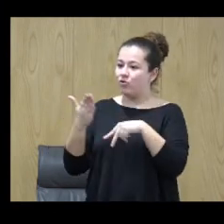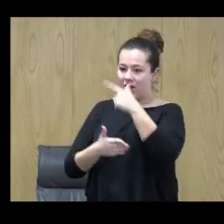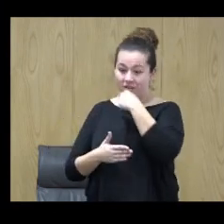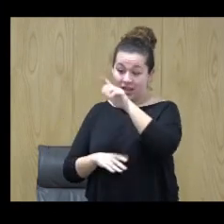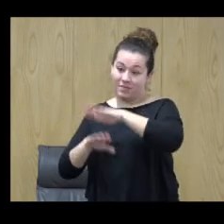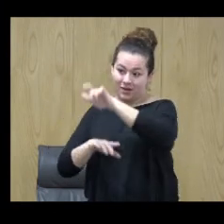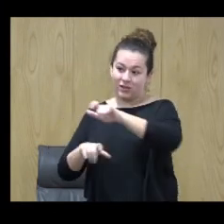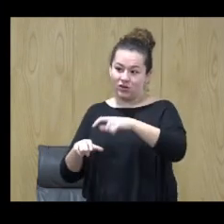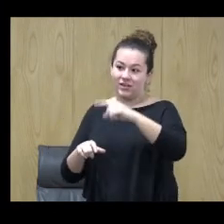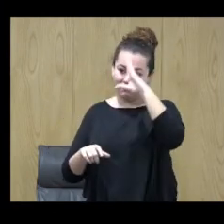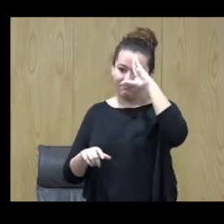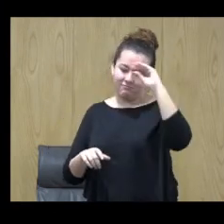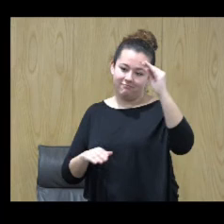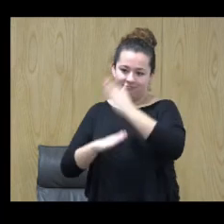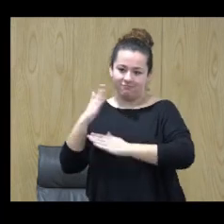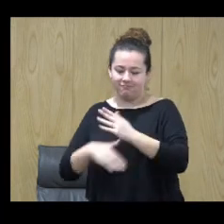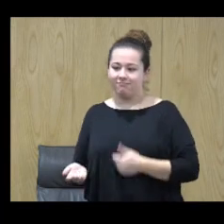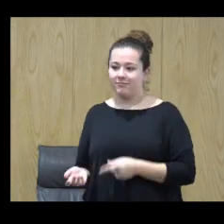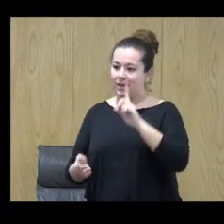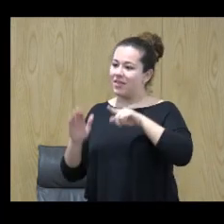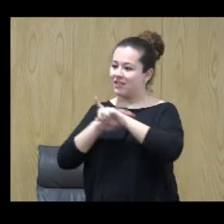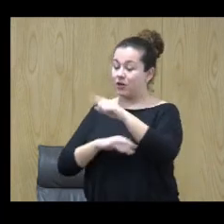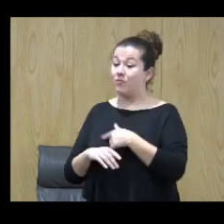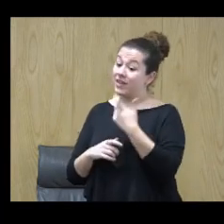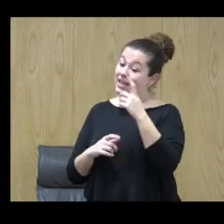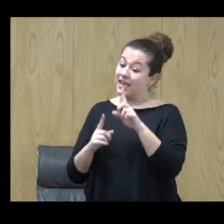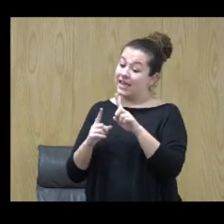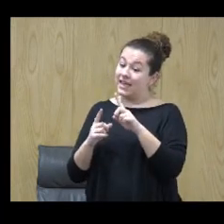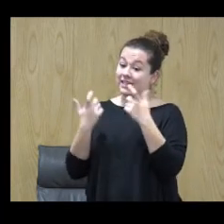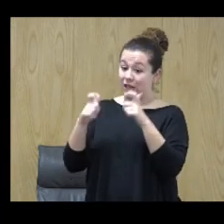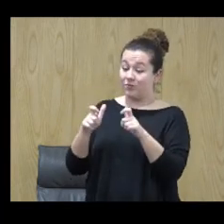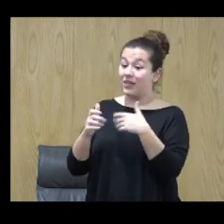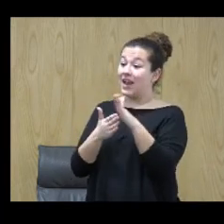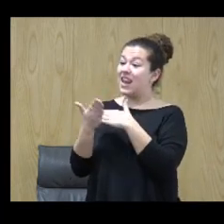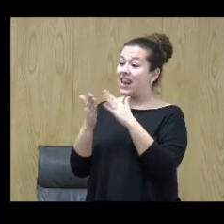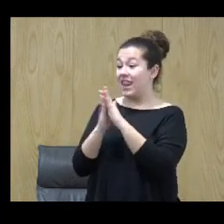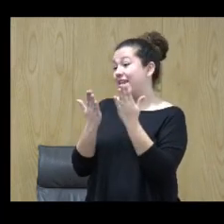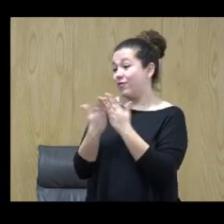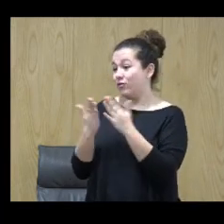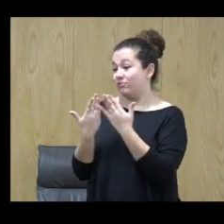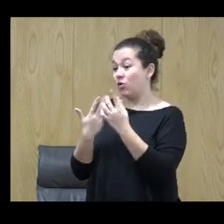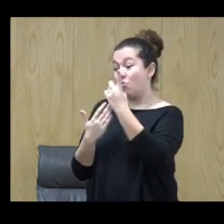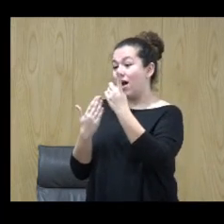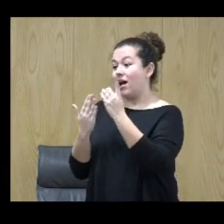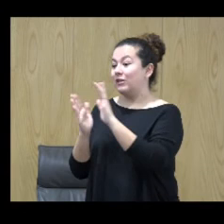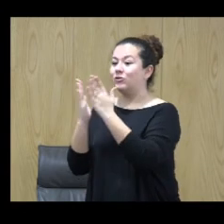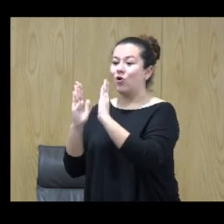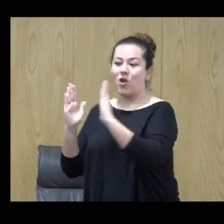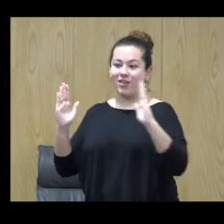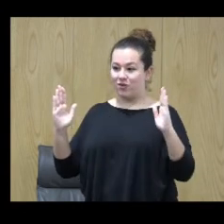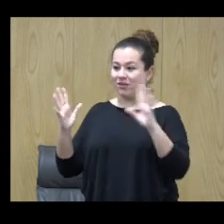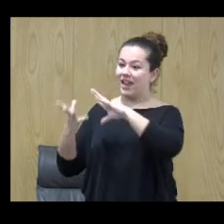y del desarrollo. En la siguiente sección, en libros, tenéis una colección adaptada que le hicimos en